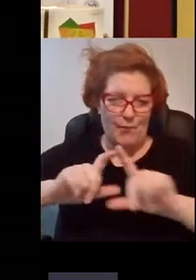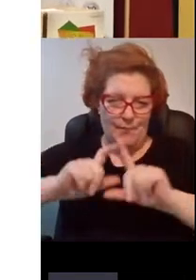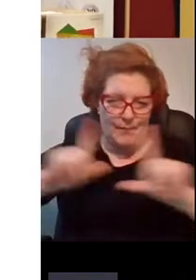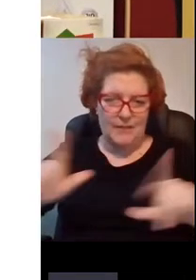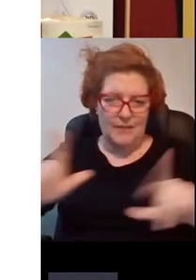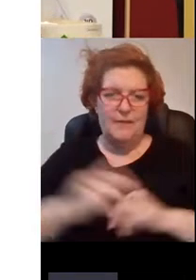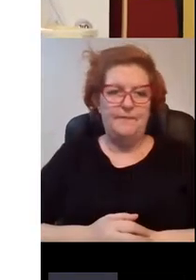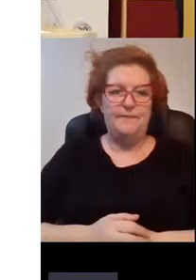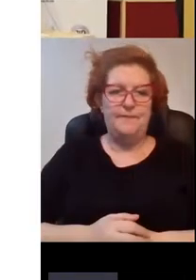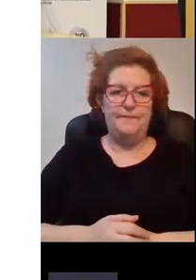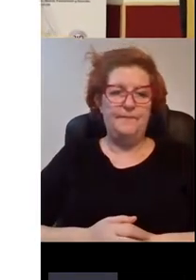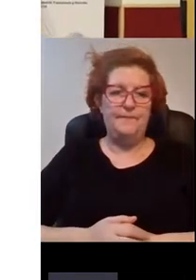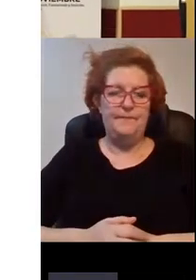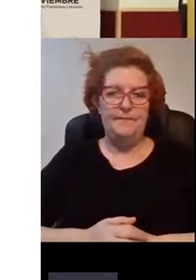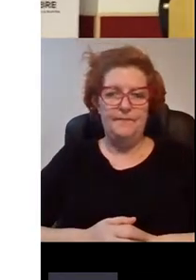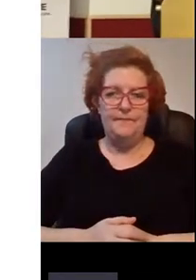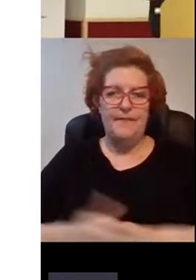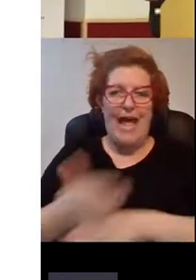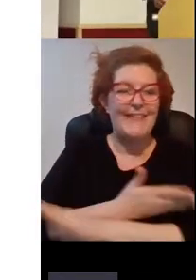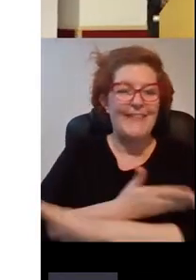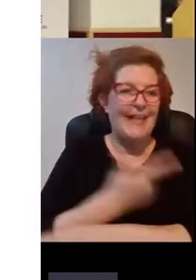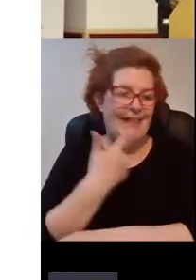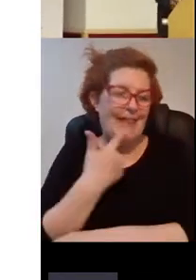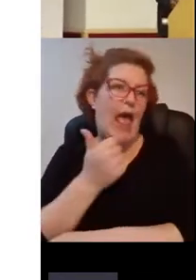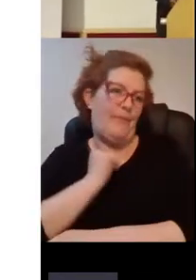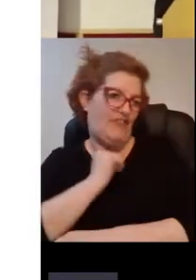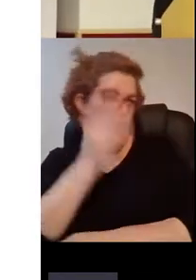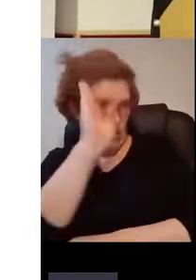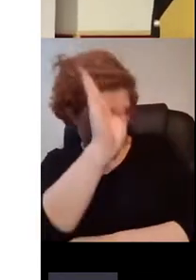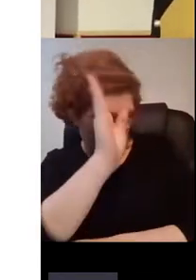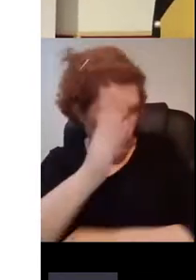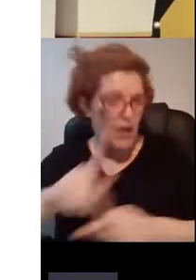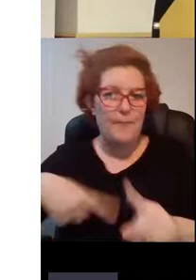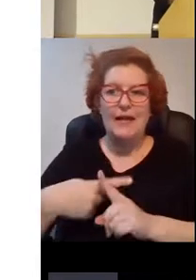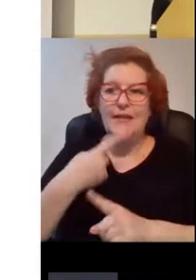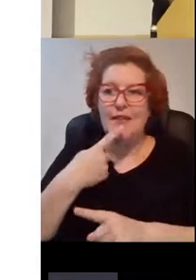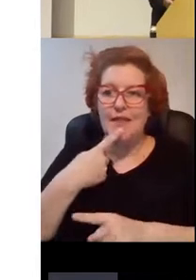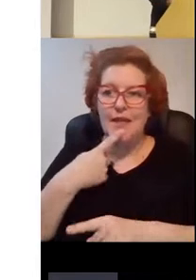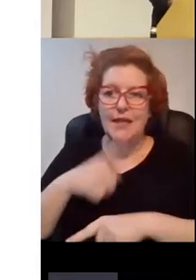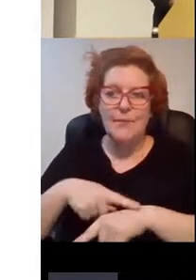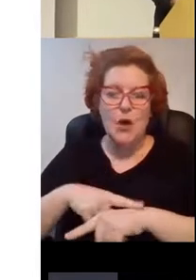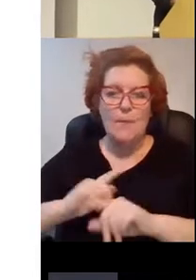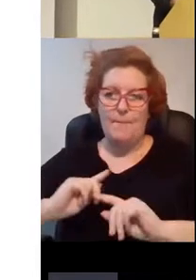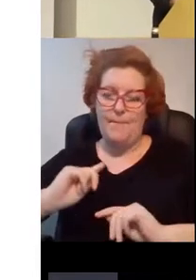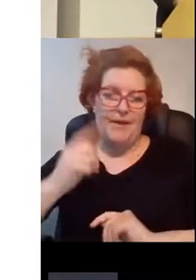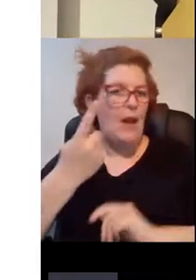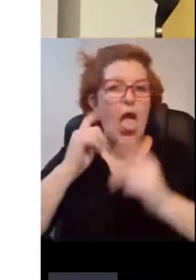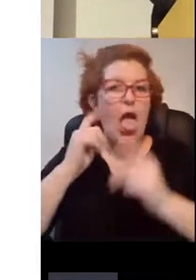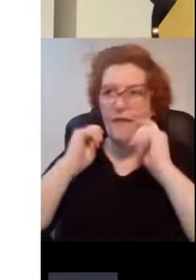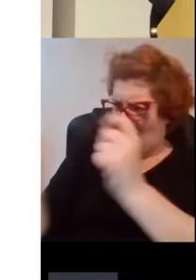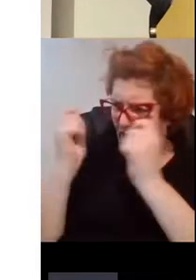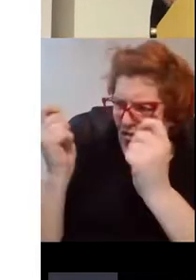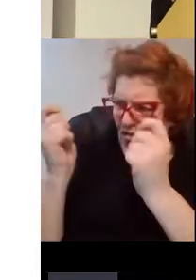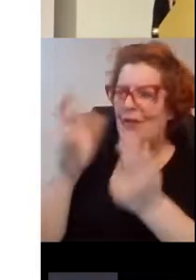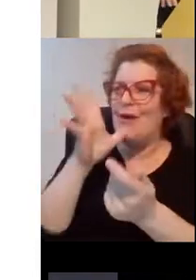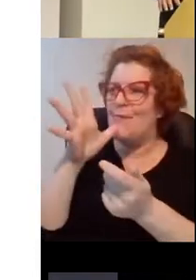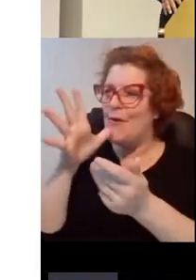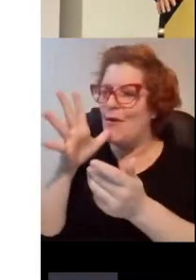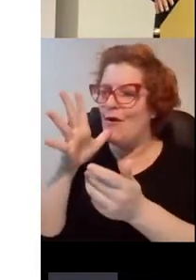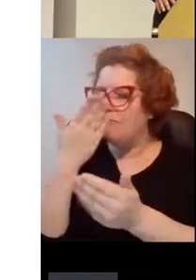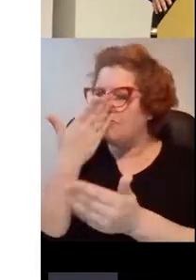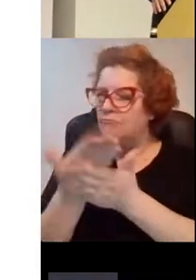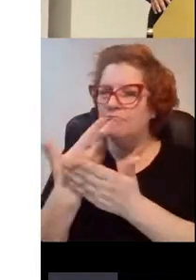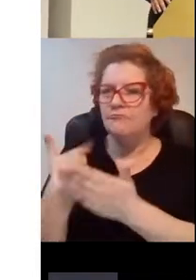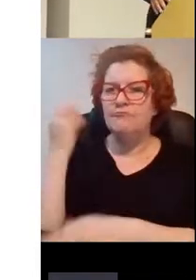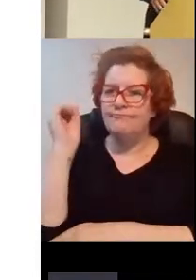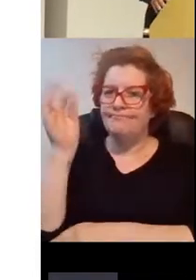Bueno, pues antes de nada aprovecho para saludar y también tomar este tiempo inicial para felicitarlos. Realmente, en la posición de